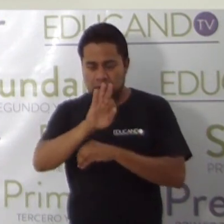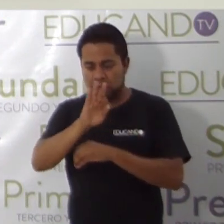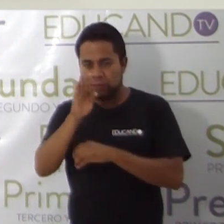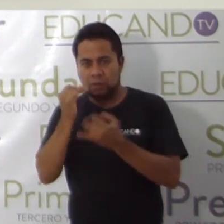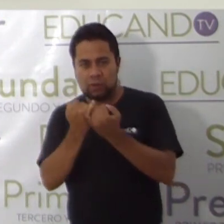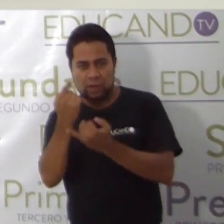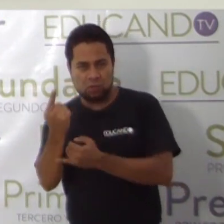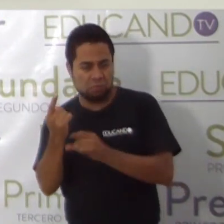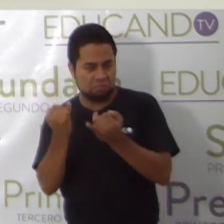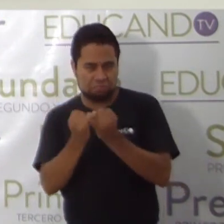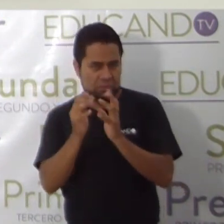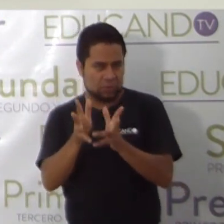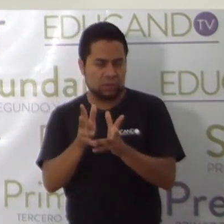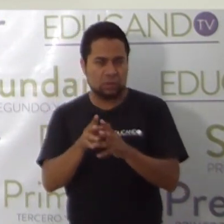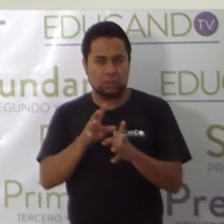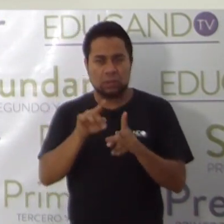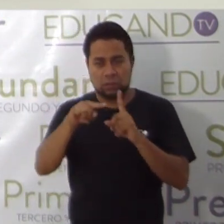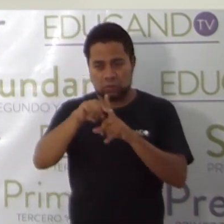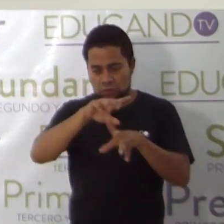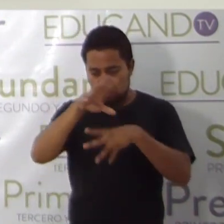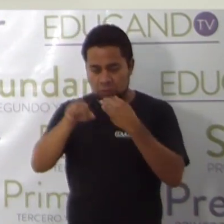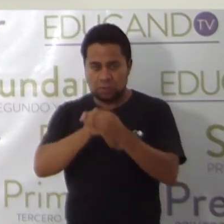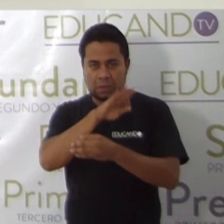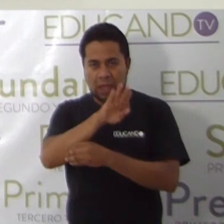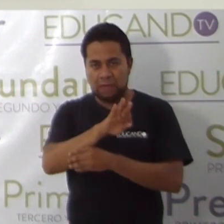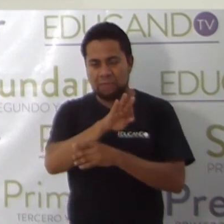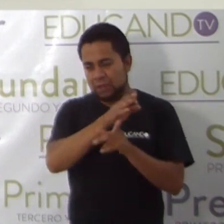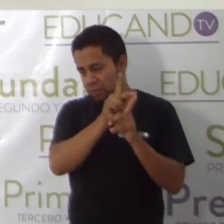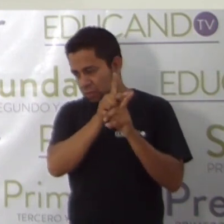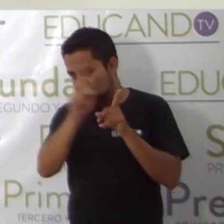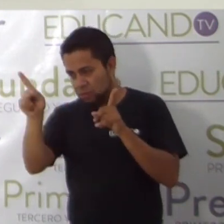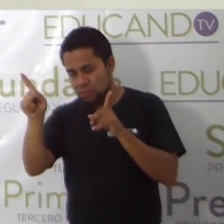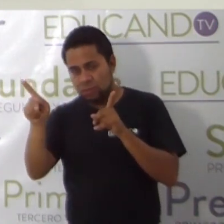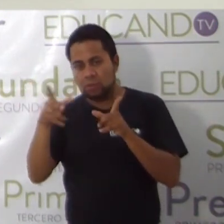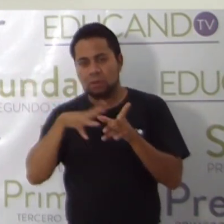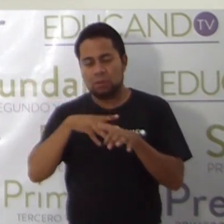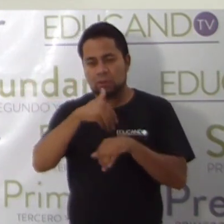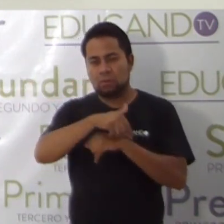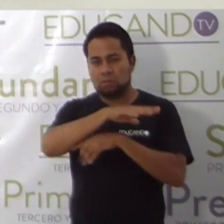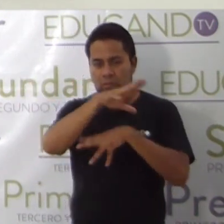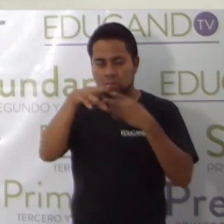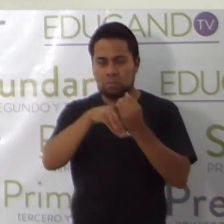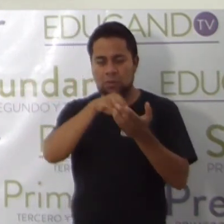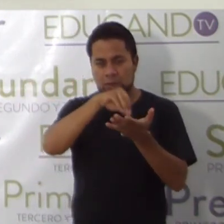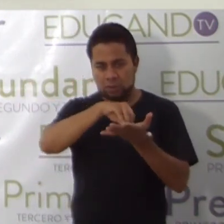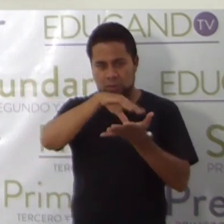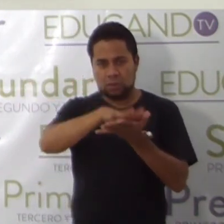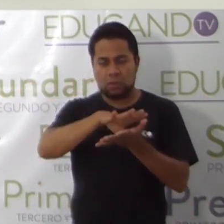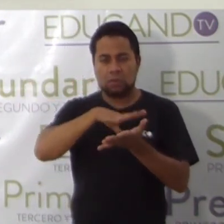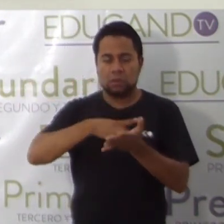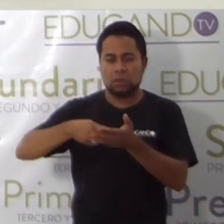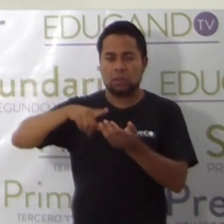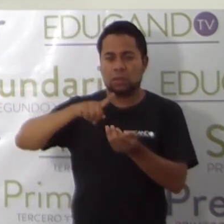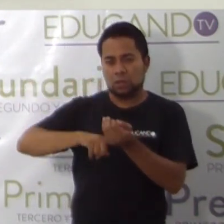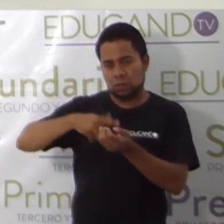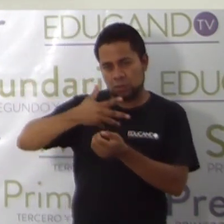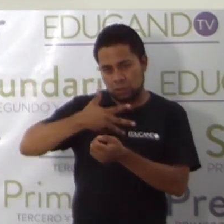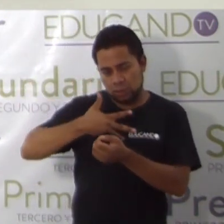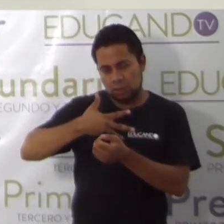F1. La suma de todas las frecuencias absolutas es el número total de datos que se presentan